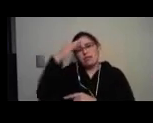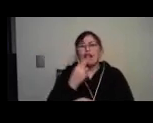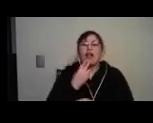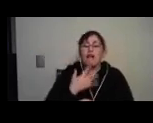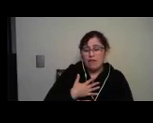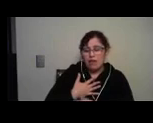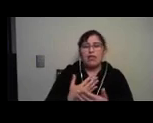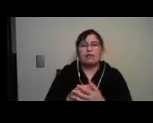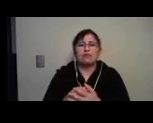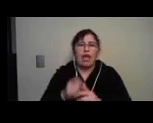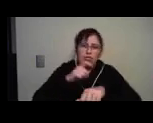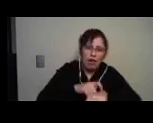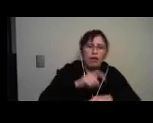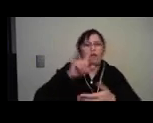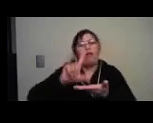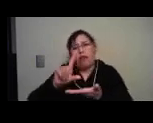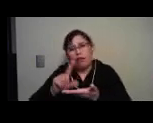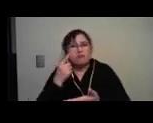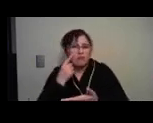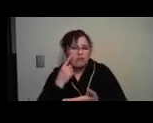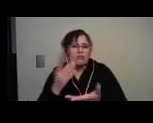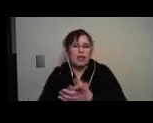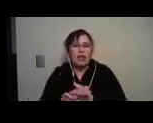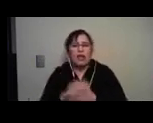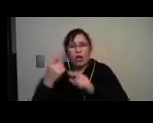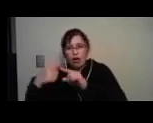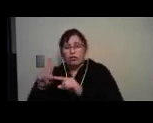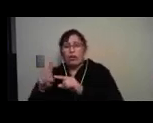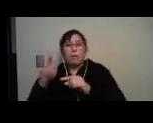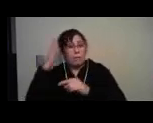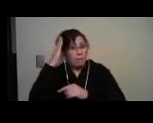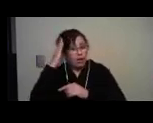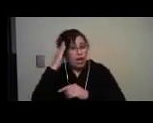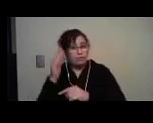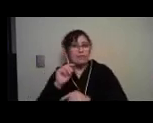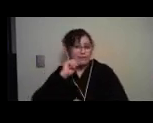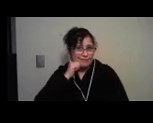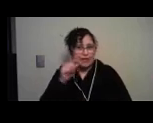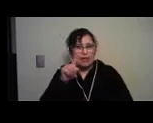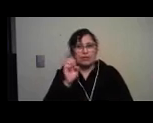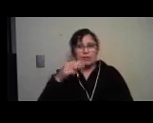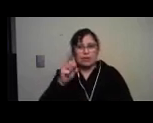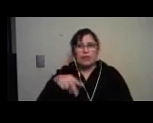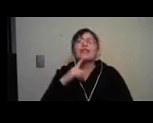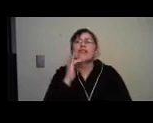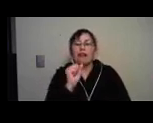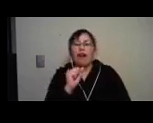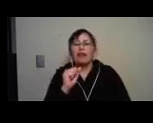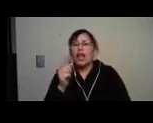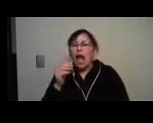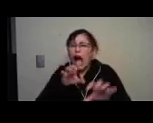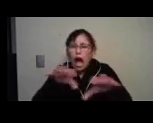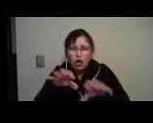el tiempo y por nuestra parte, ¿cierto? ¿Ya? Y la memoria semántica, que consiste en el reconocimiento del significado del objeto,